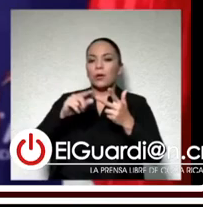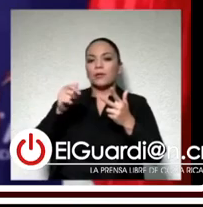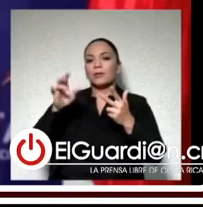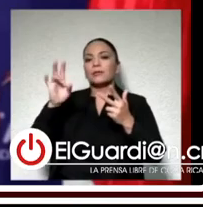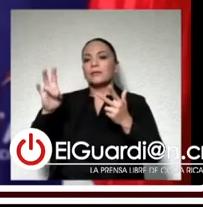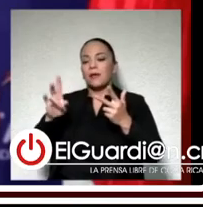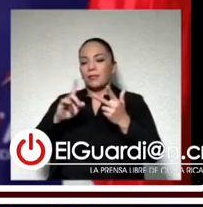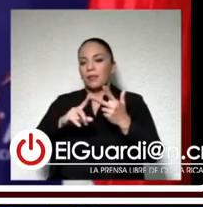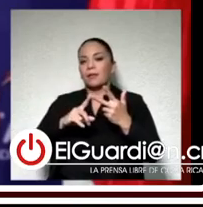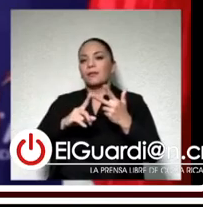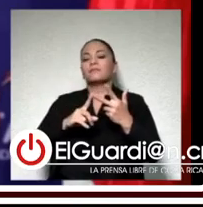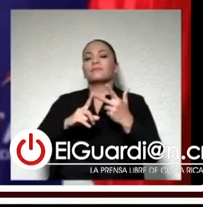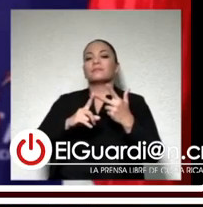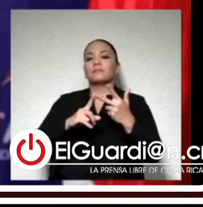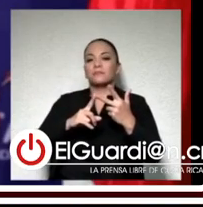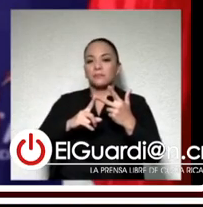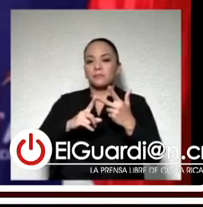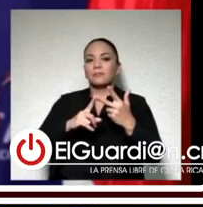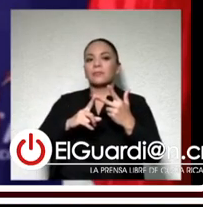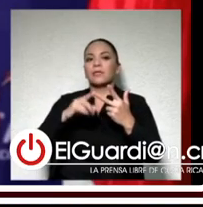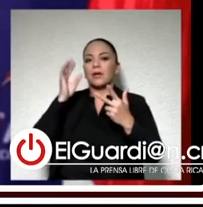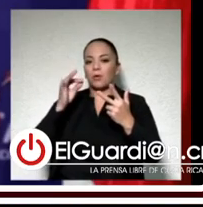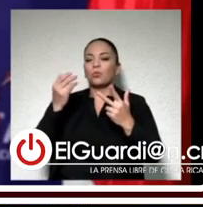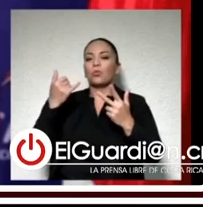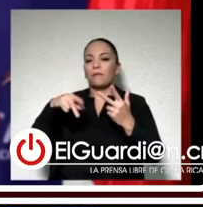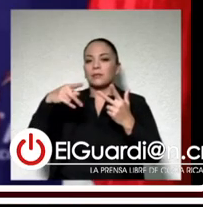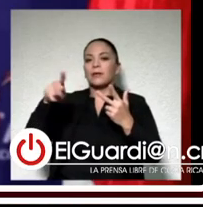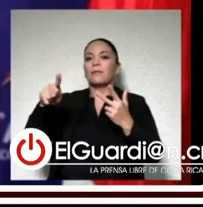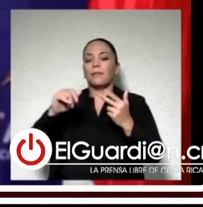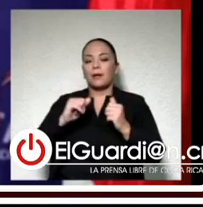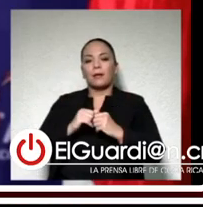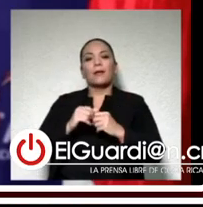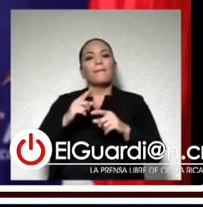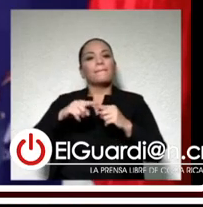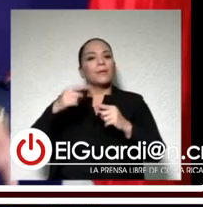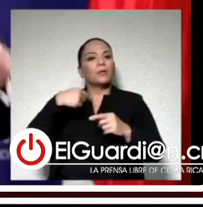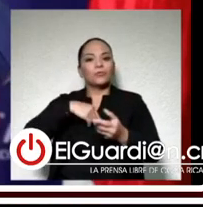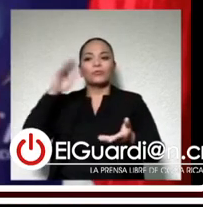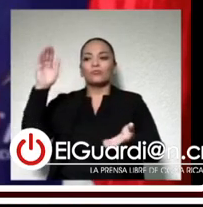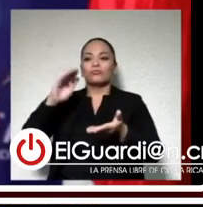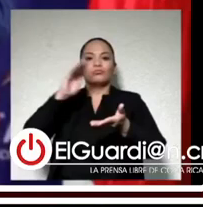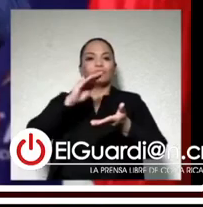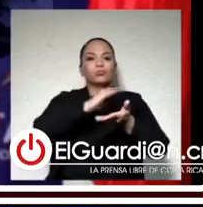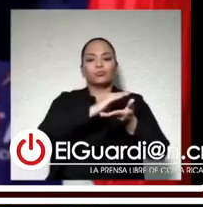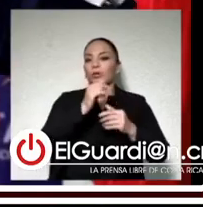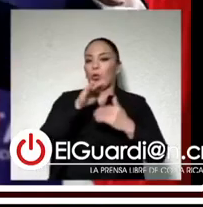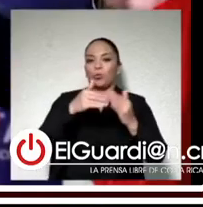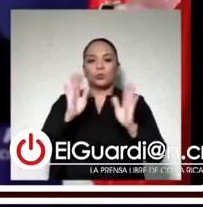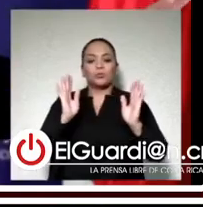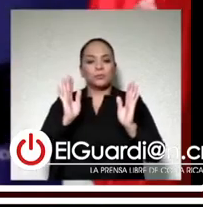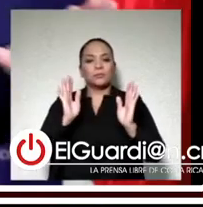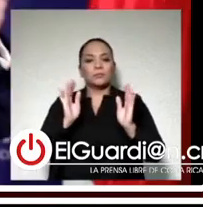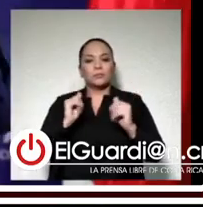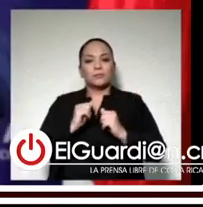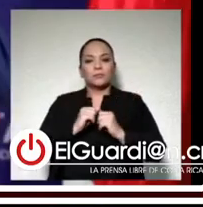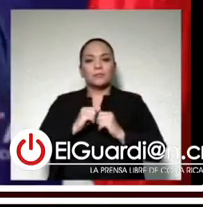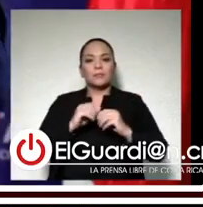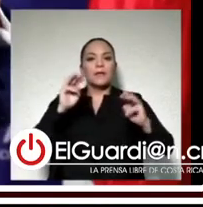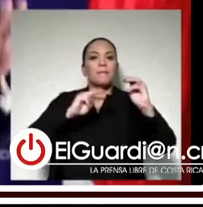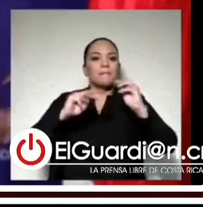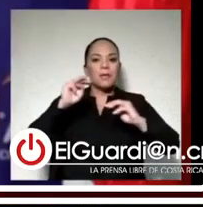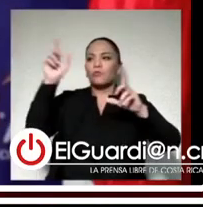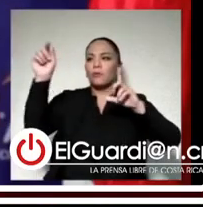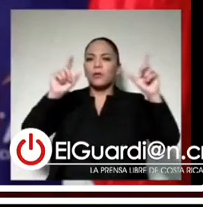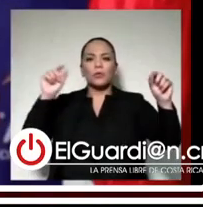sí. Bueno, pero hemos reducido para todo el mundo y hemos repartido en medios regionales,